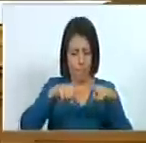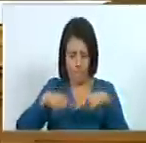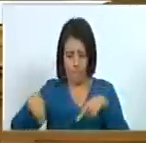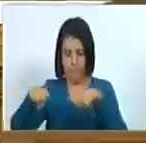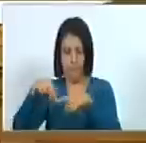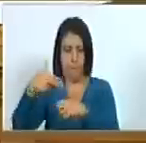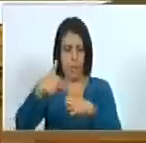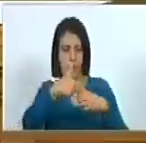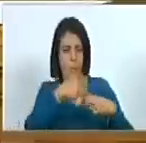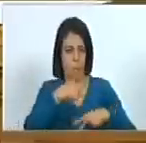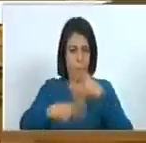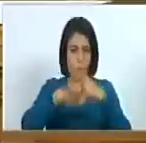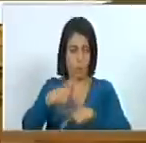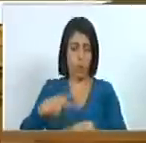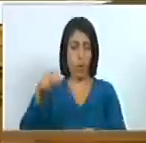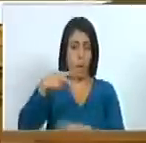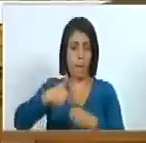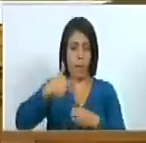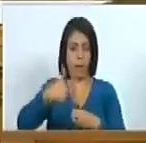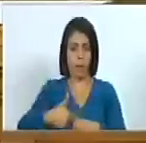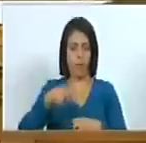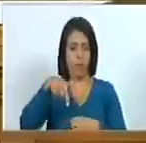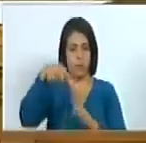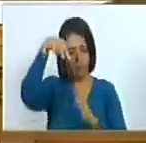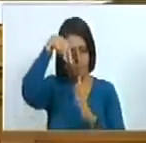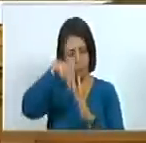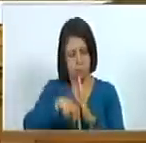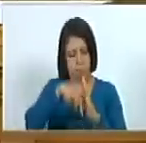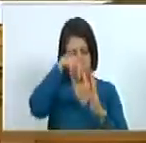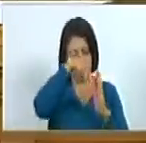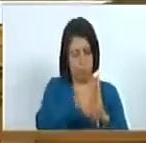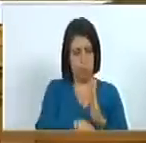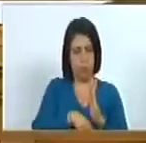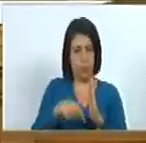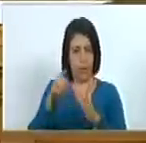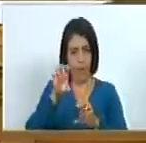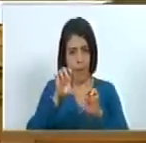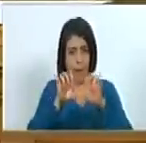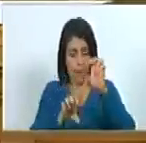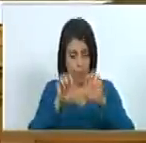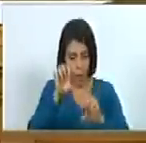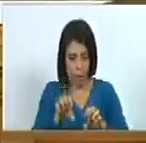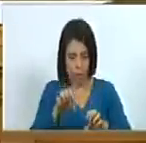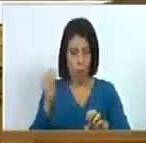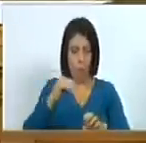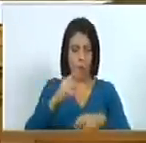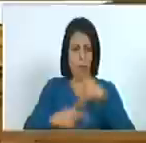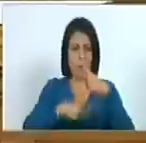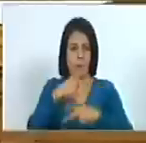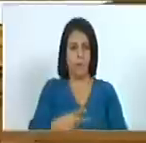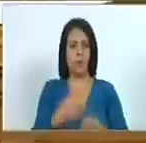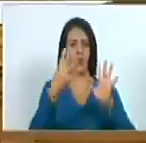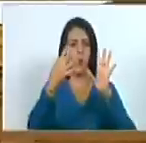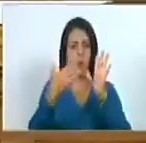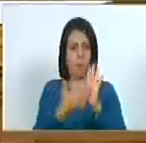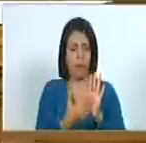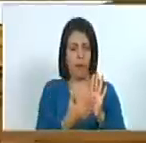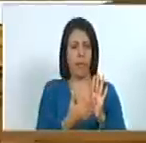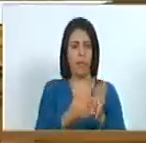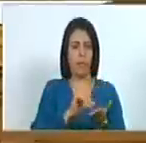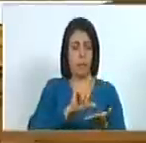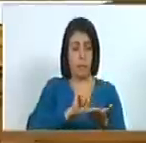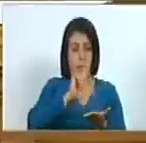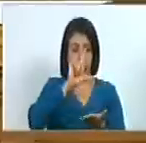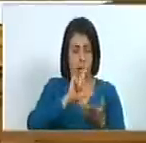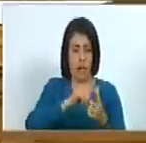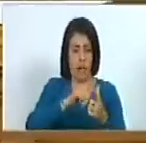que ya está produciendo petróleo. No es que van a hacer exploraciones, no es que van a hacer estudios. Ya está produciendo 9.000 barriles diarios y va para